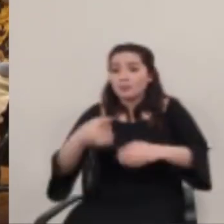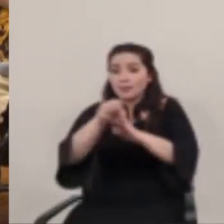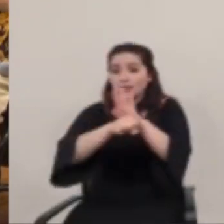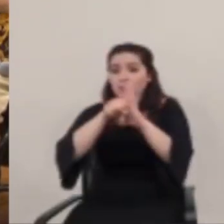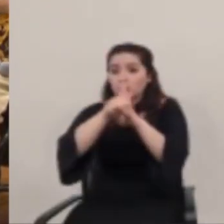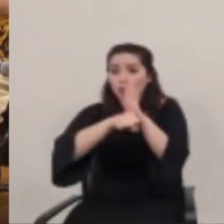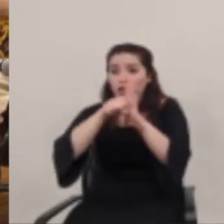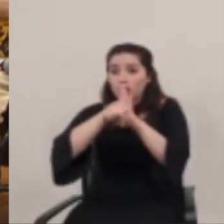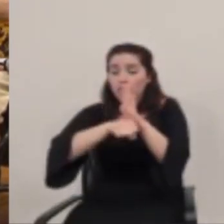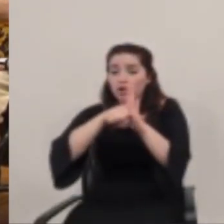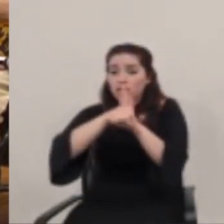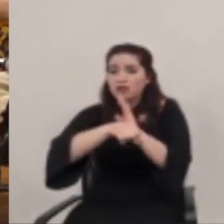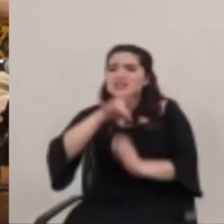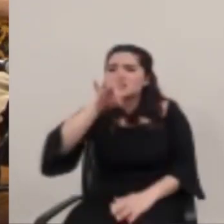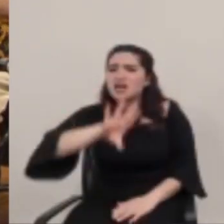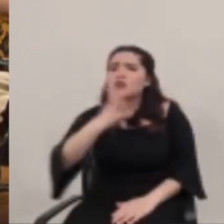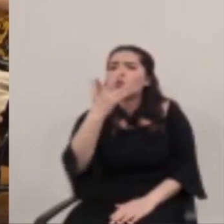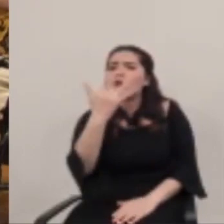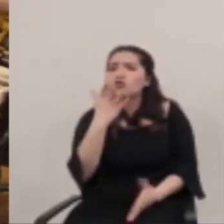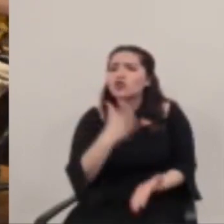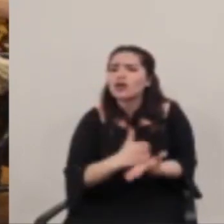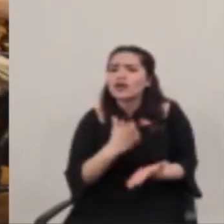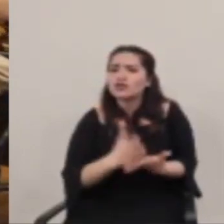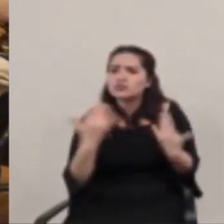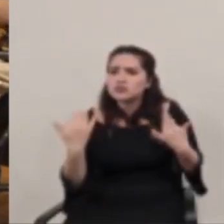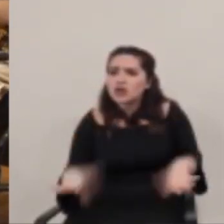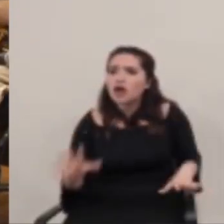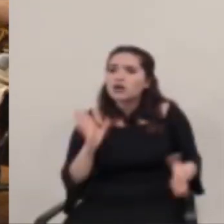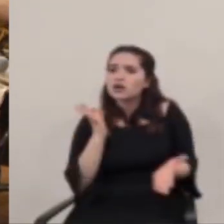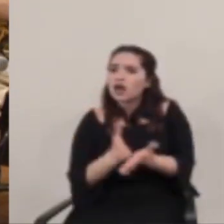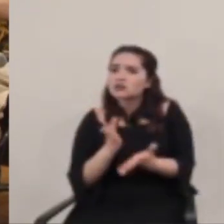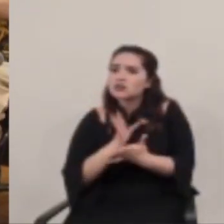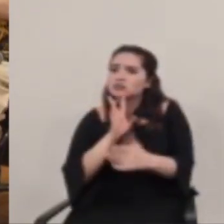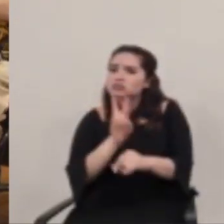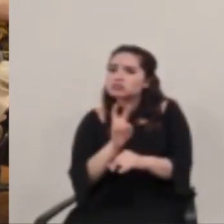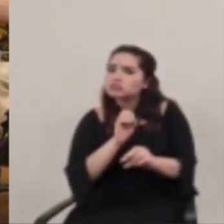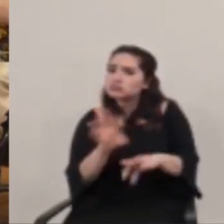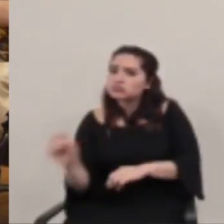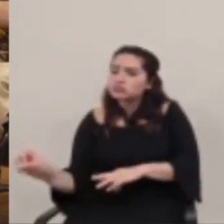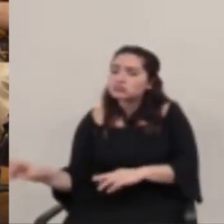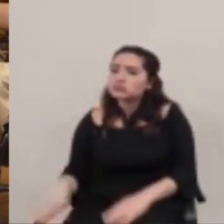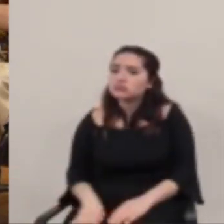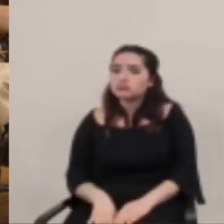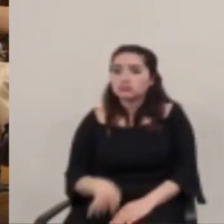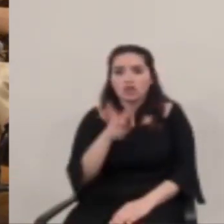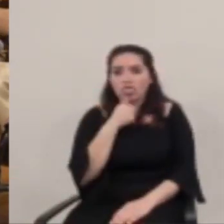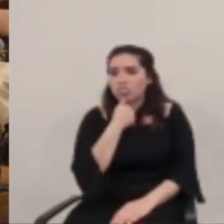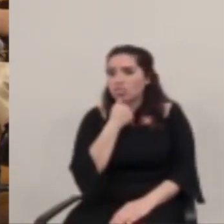¿Y saben en cuántos colegios ya ha hecho clases, Pablo? En ni uno.